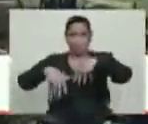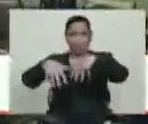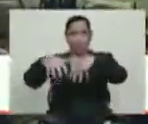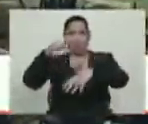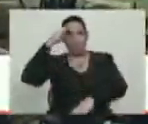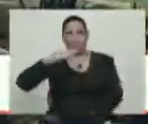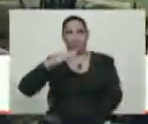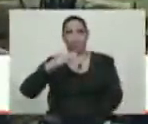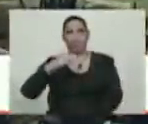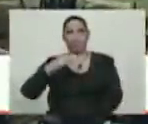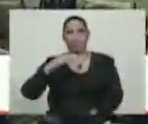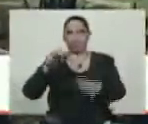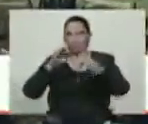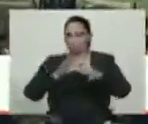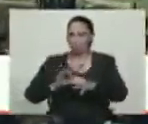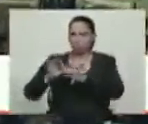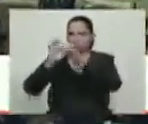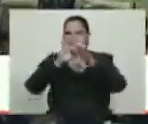Cohesión absoluta.